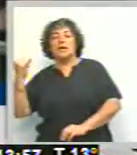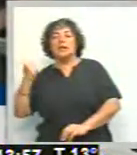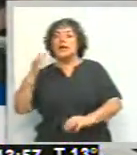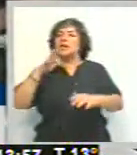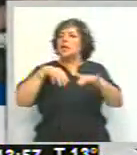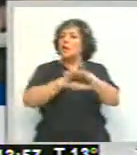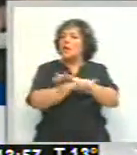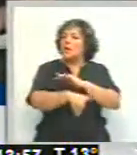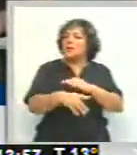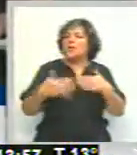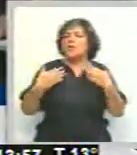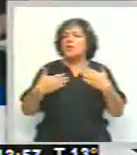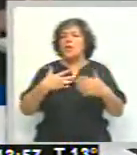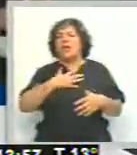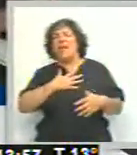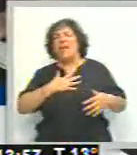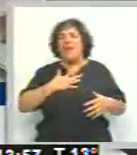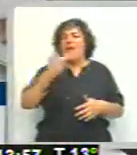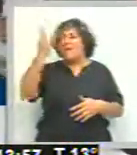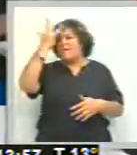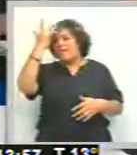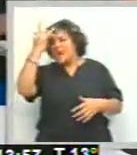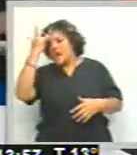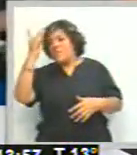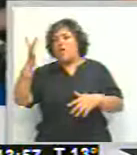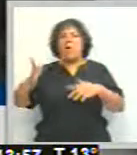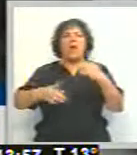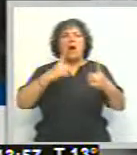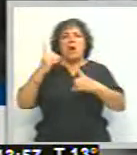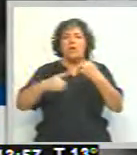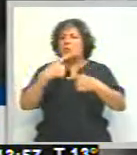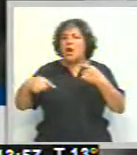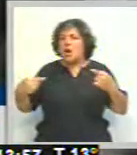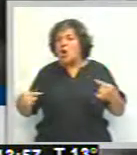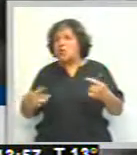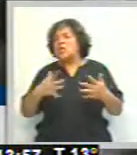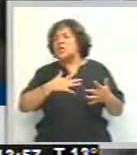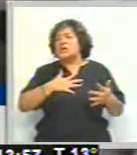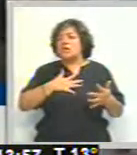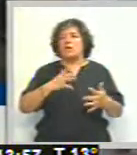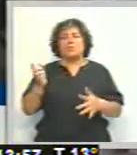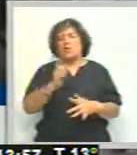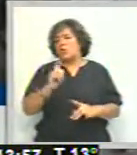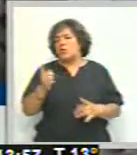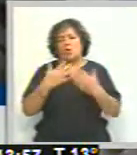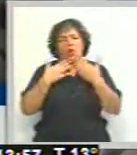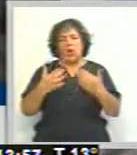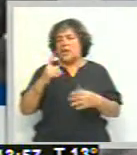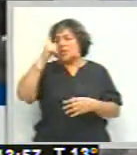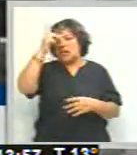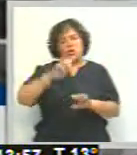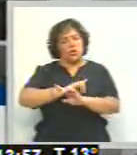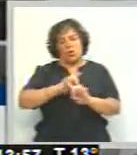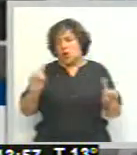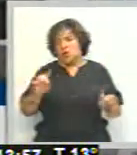se llegaron a descomponer por este olor o solamente bueno sin percibieron no no no gracias a Dios no